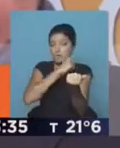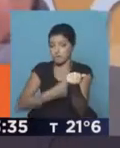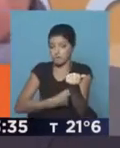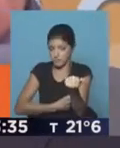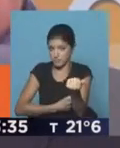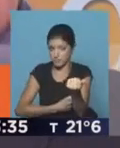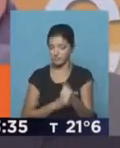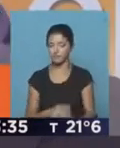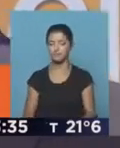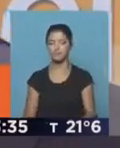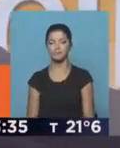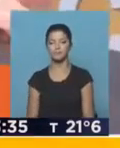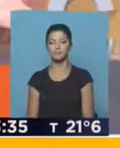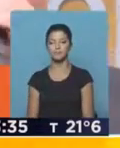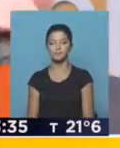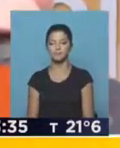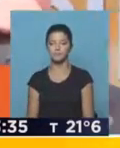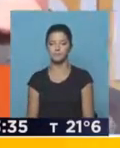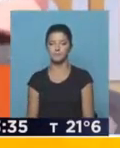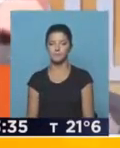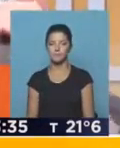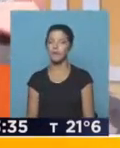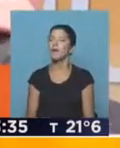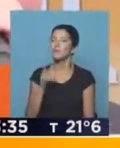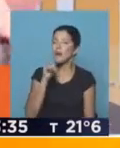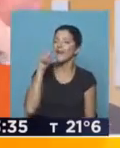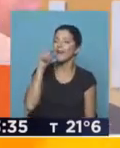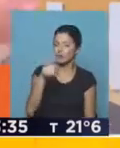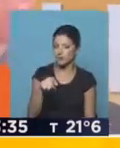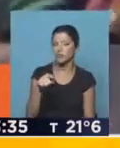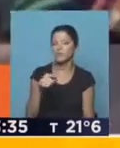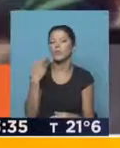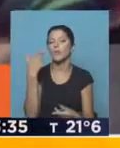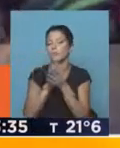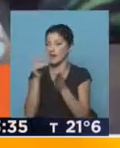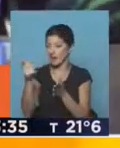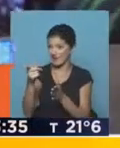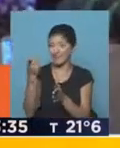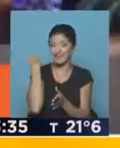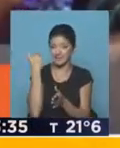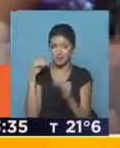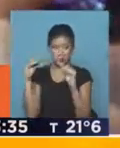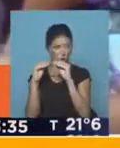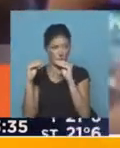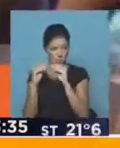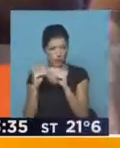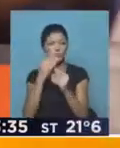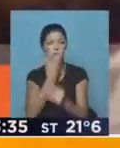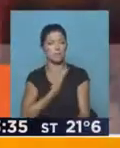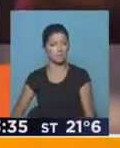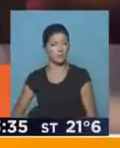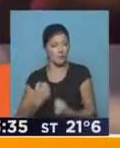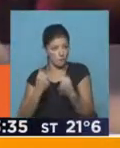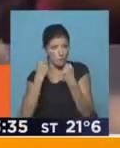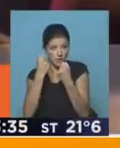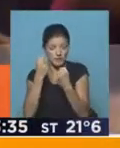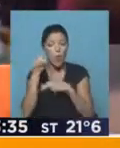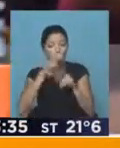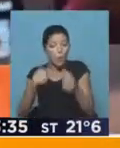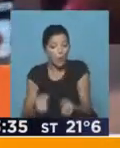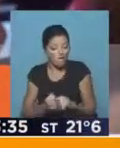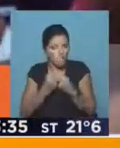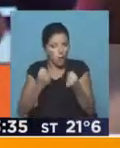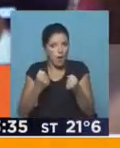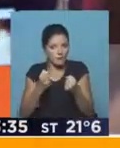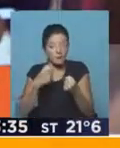también es la lógica que se está viendo con esto de los líderes fuertes que mencionaba recién José. Buscan fortalecerse para poder tener esa